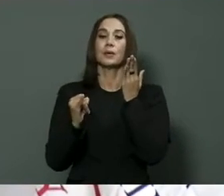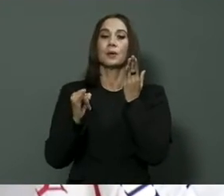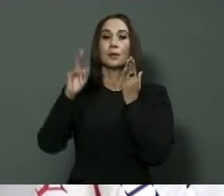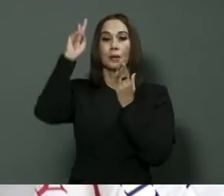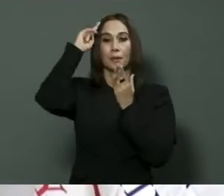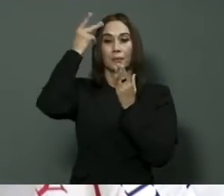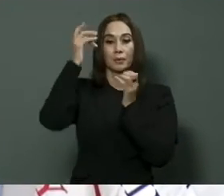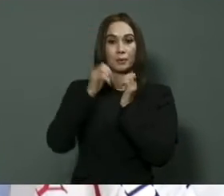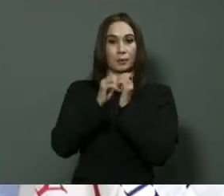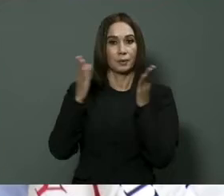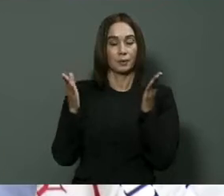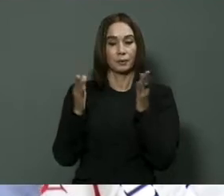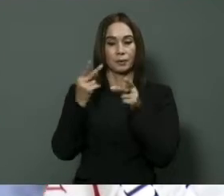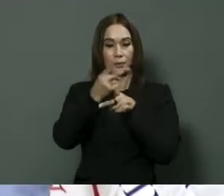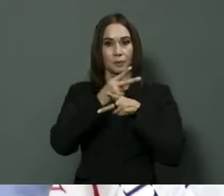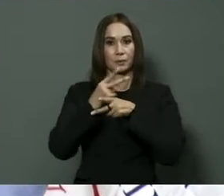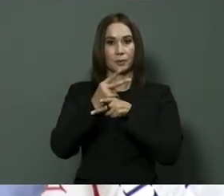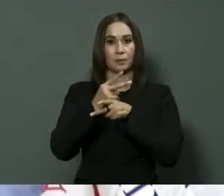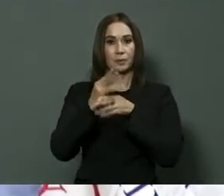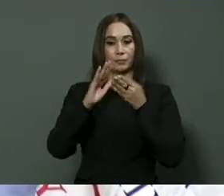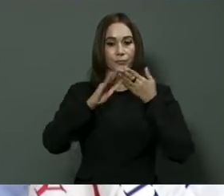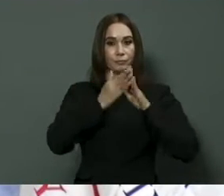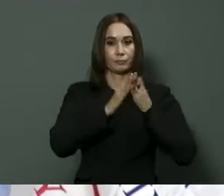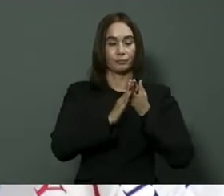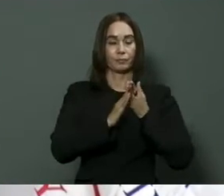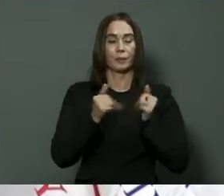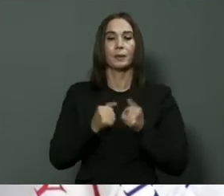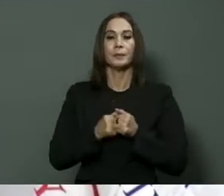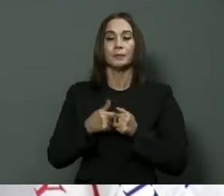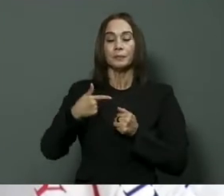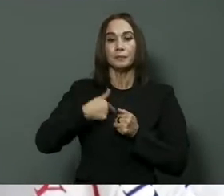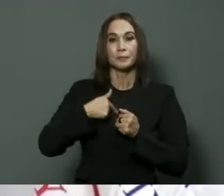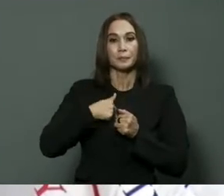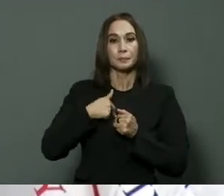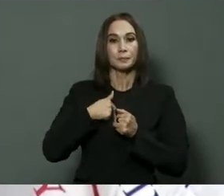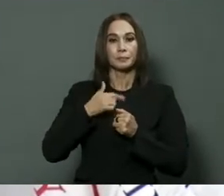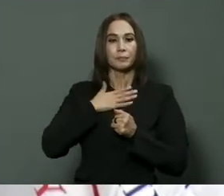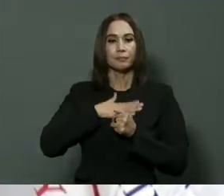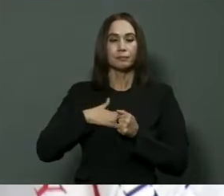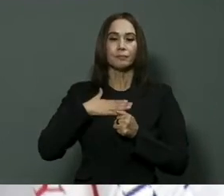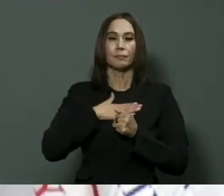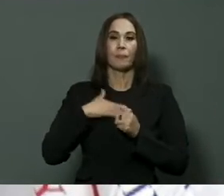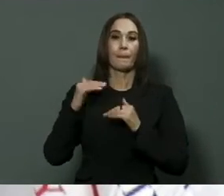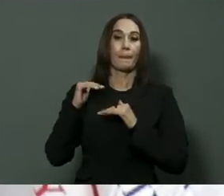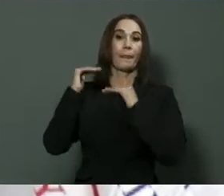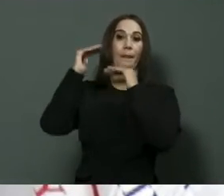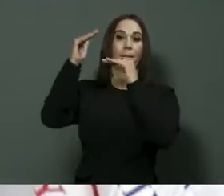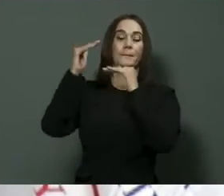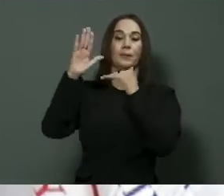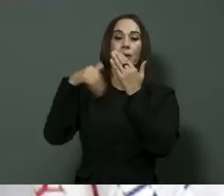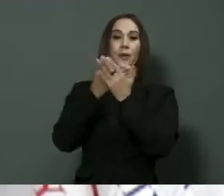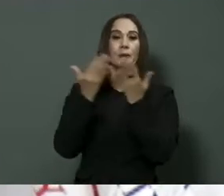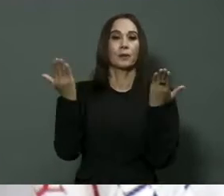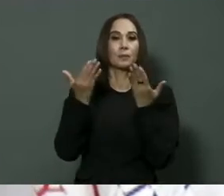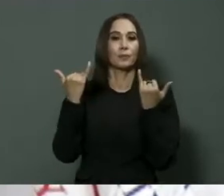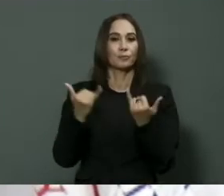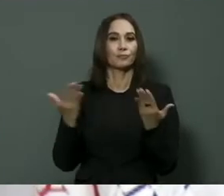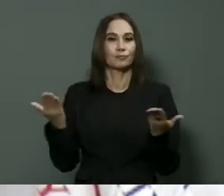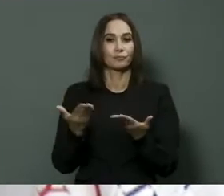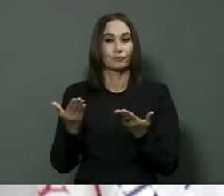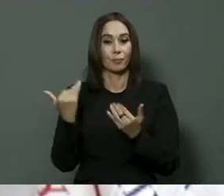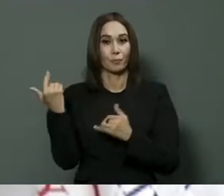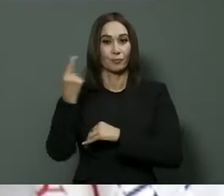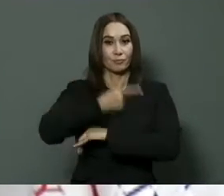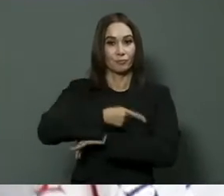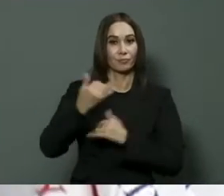públicas en materia de seguridad ciudadana. Me siento altamente complacido de que llegáramos aquí, este